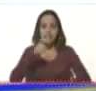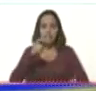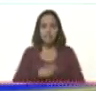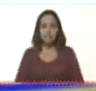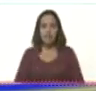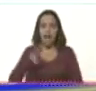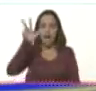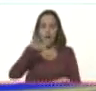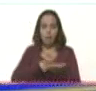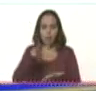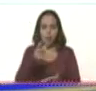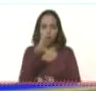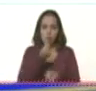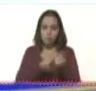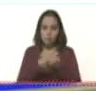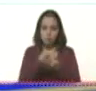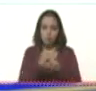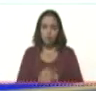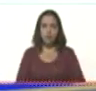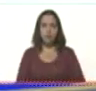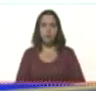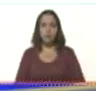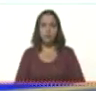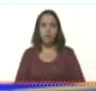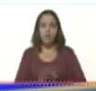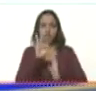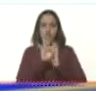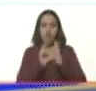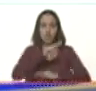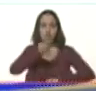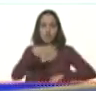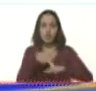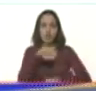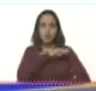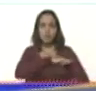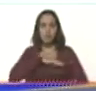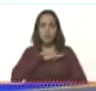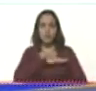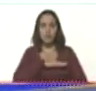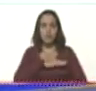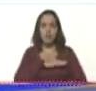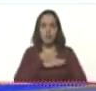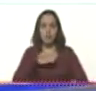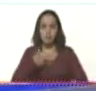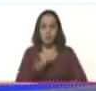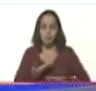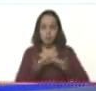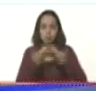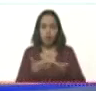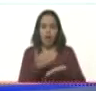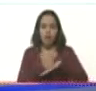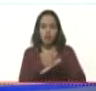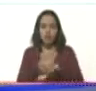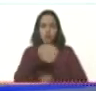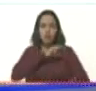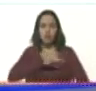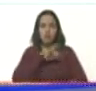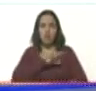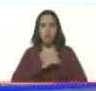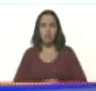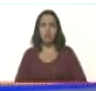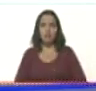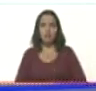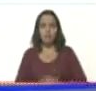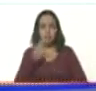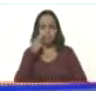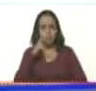Aprobar los recursos del Fondo Nacional de Misiones destinados a la ejecución de ayudas sociales. ¿Ustedes chequearon que ese